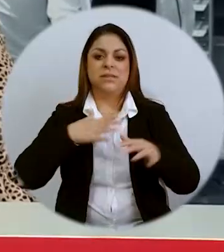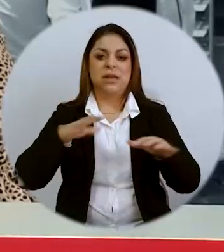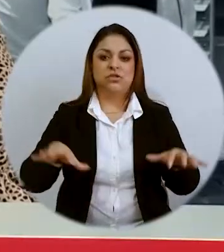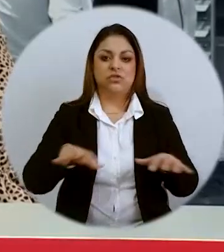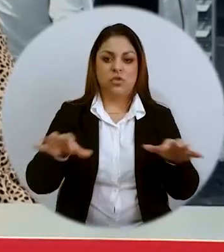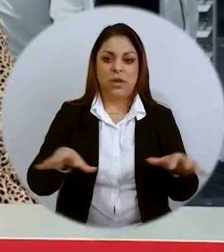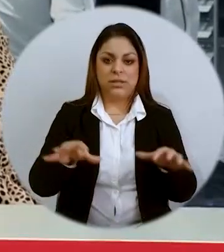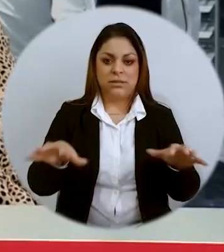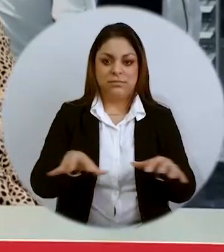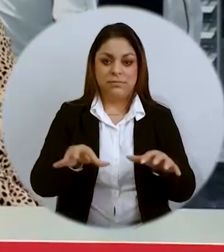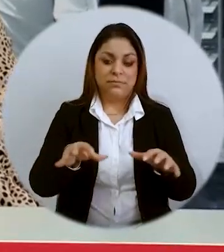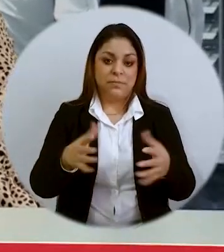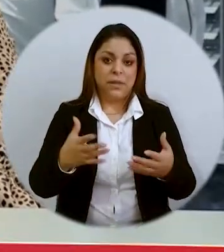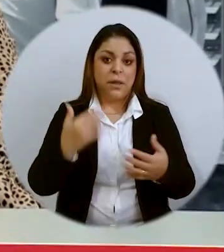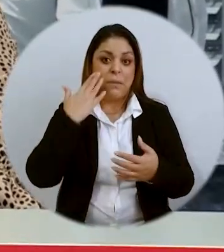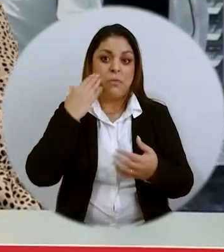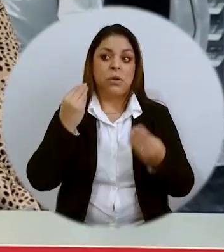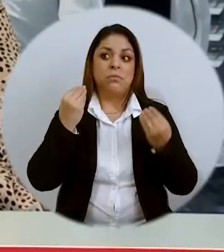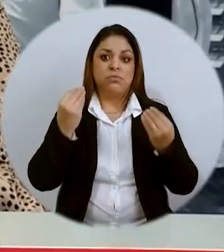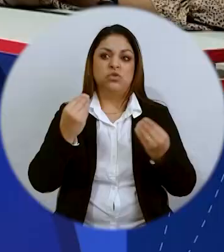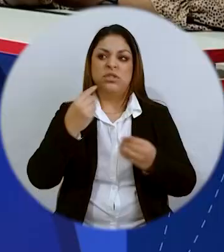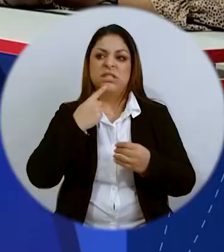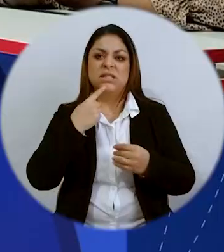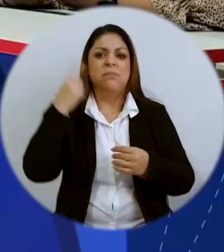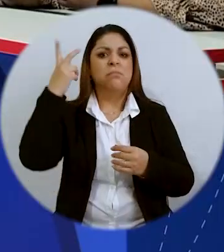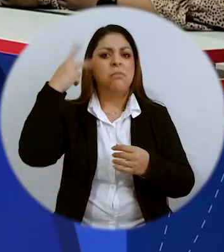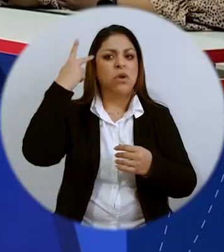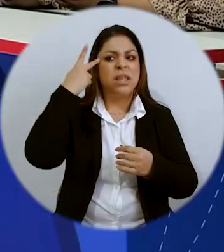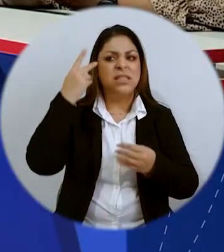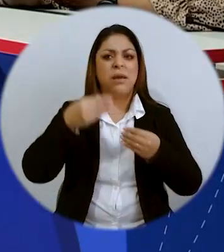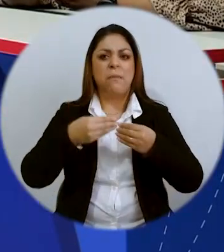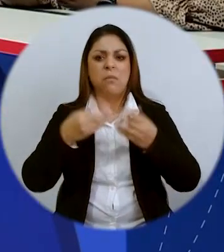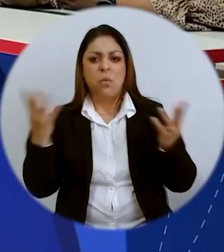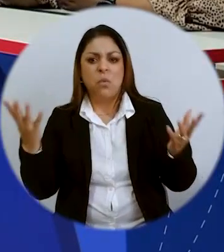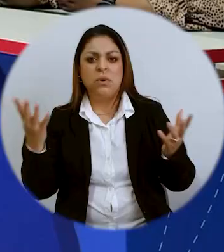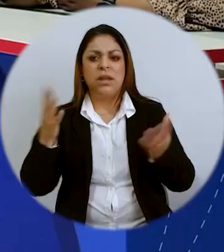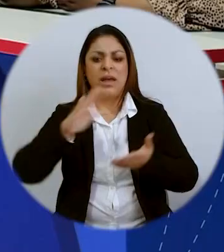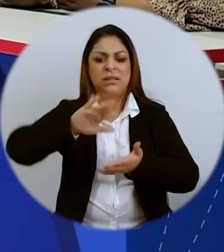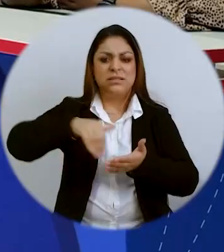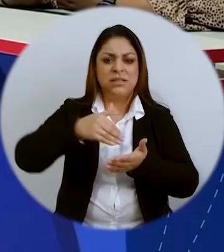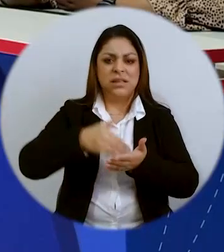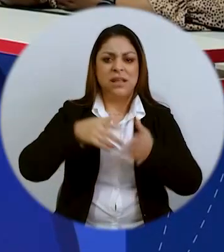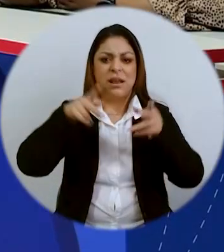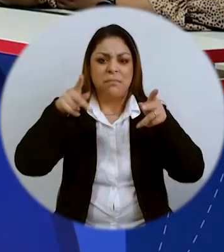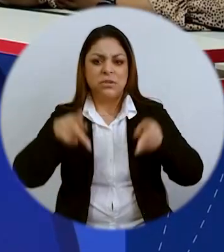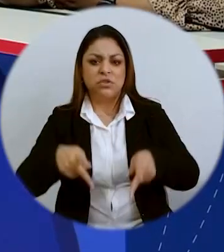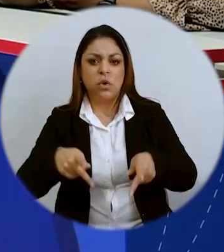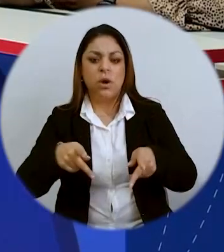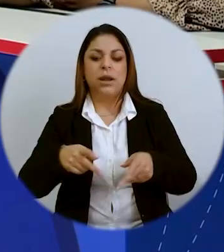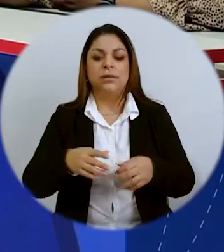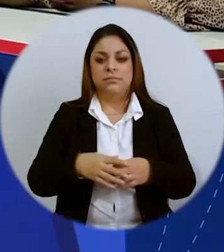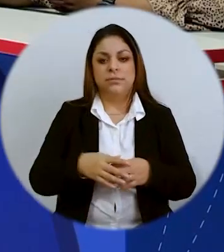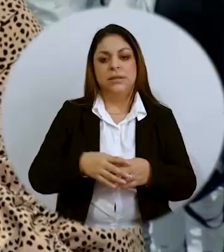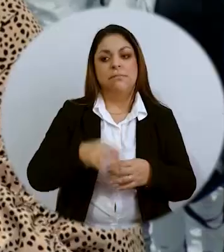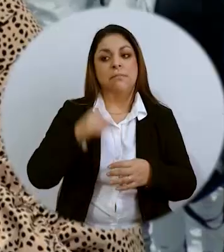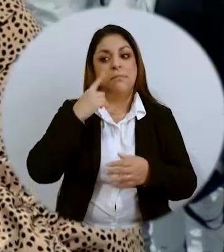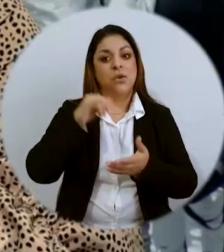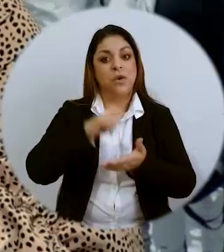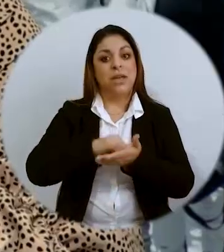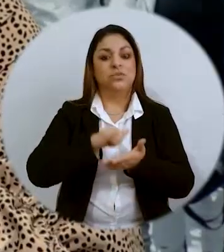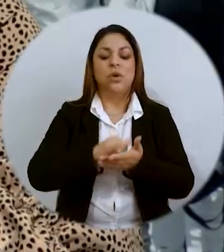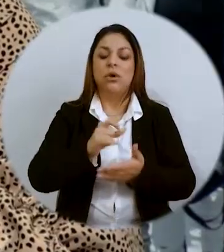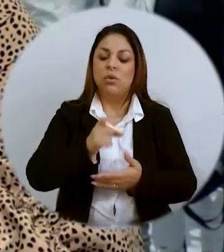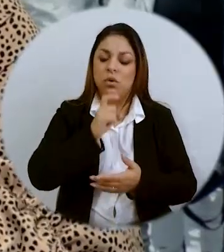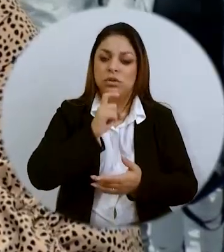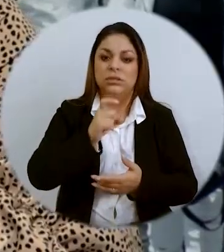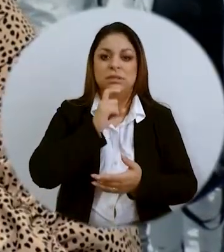acciones, ¿verdad? Porque mucho se dice política pública, centrada en la persona, y esto nos ha costado